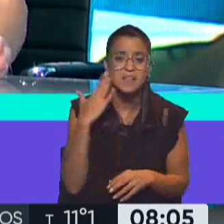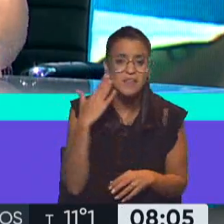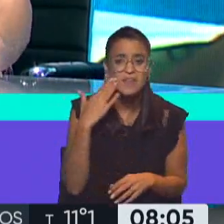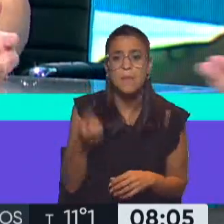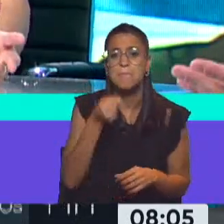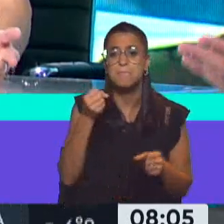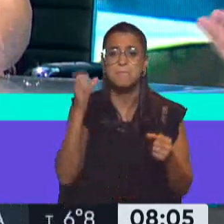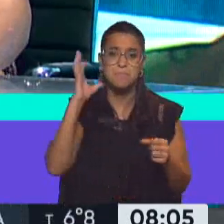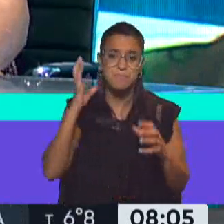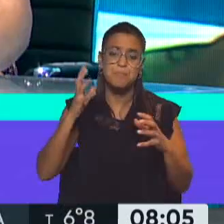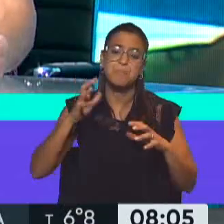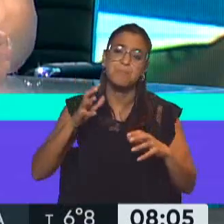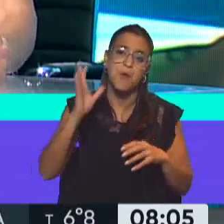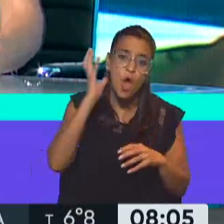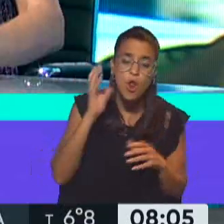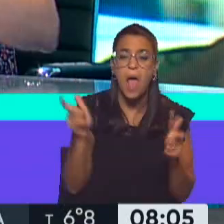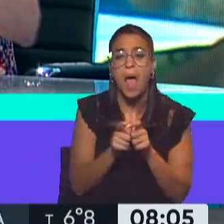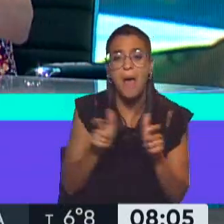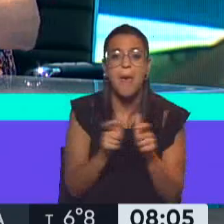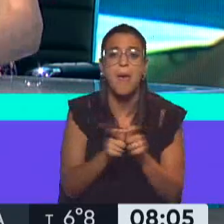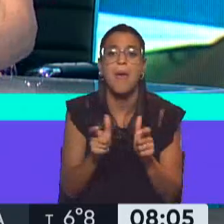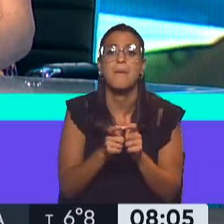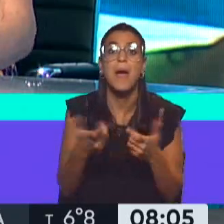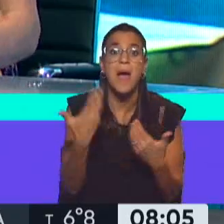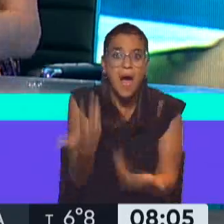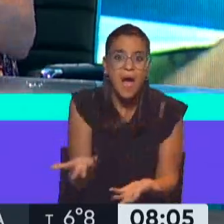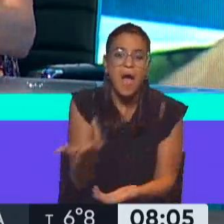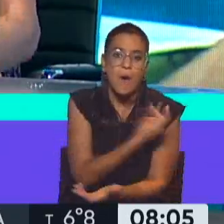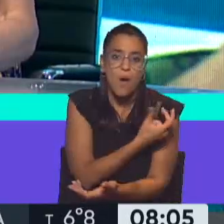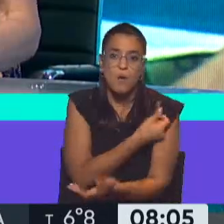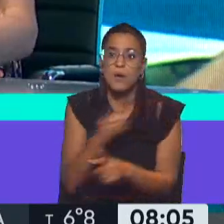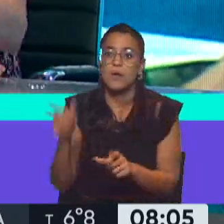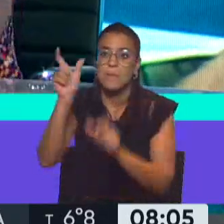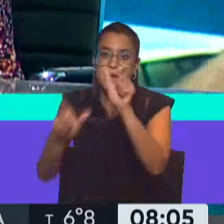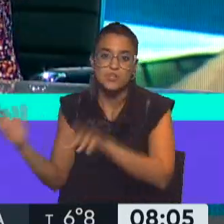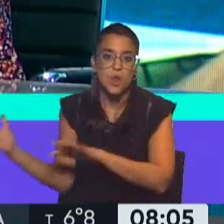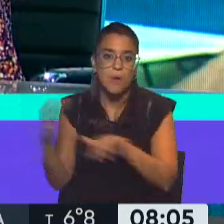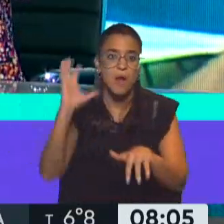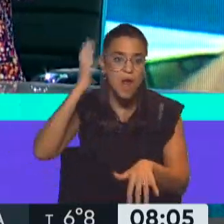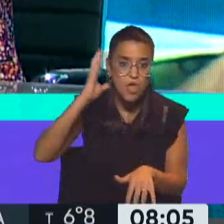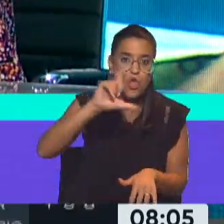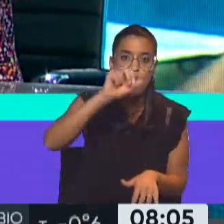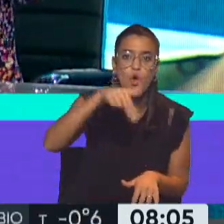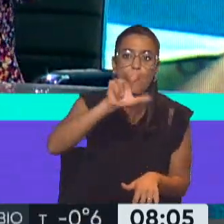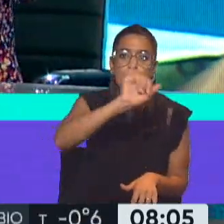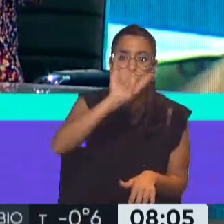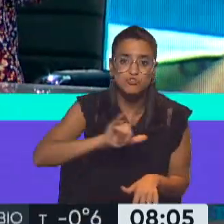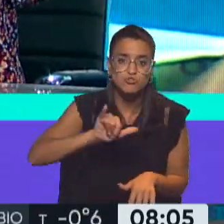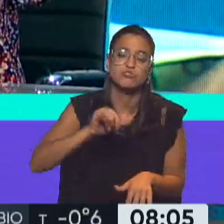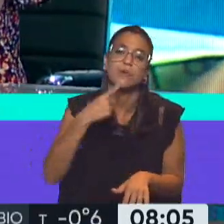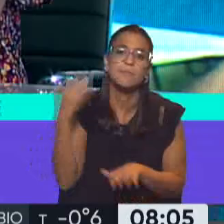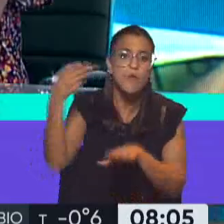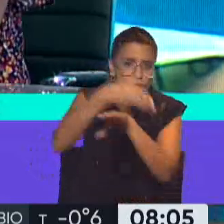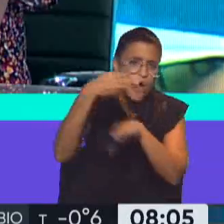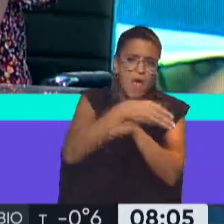haciendo el programa abogando por la vacunación. Un grupo de personas se acercó a la puerta de la radio, comenzó a increparlos desde la puerta de la radio, Radio con Voz,